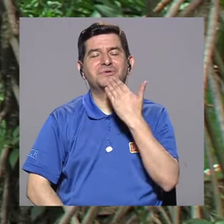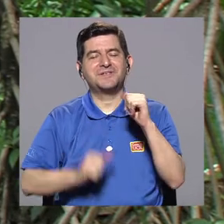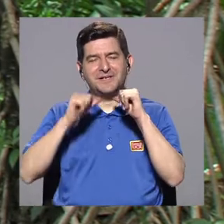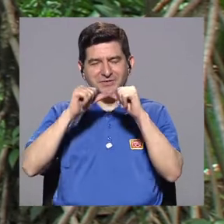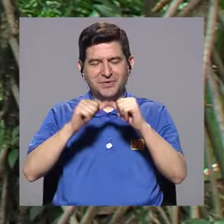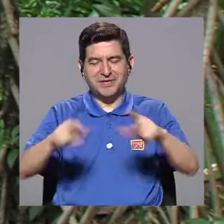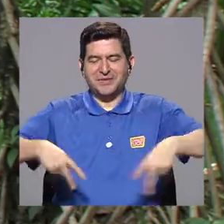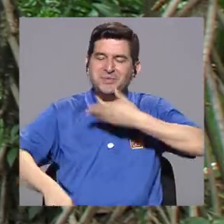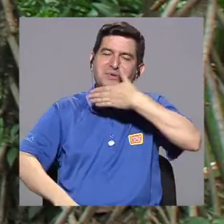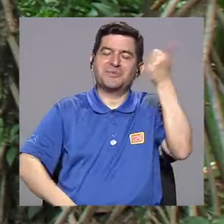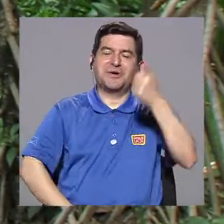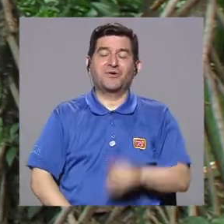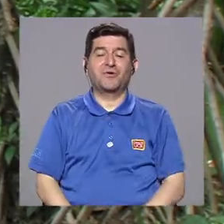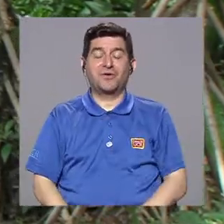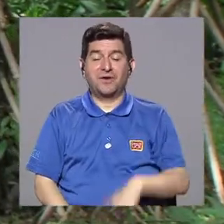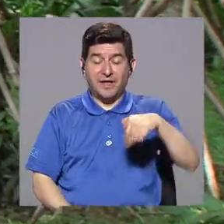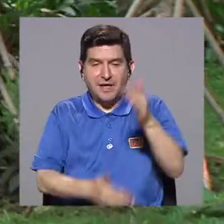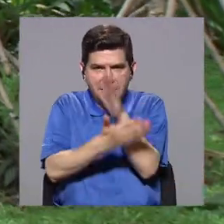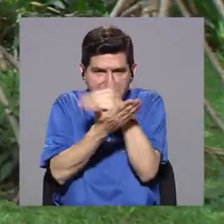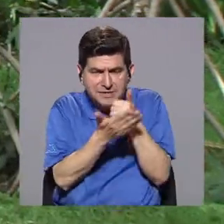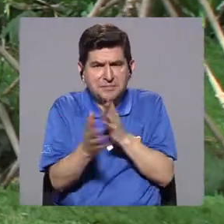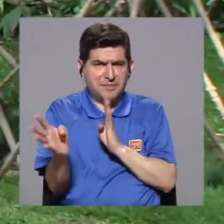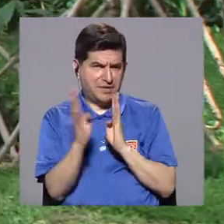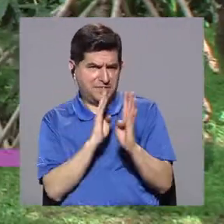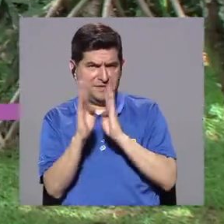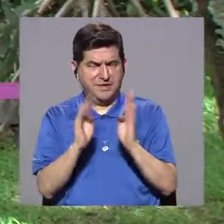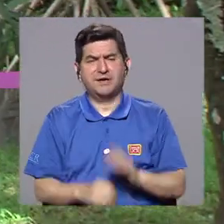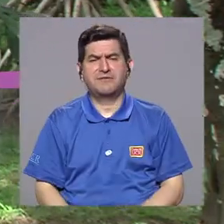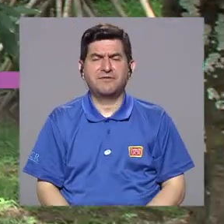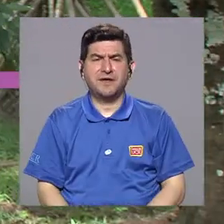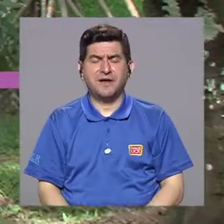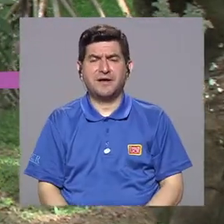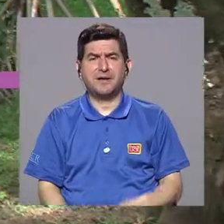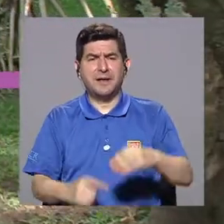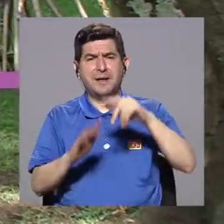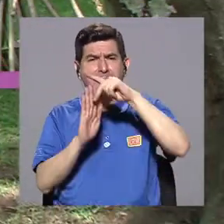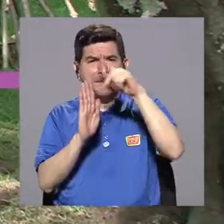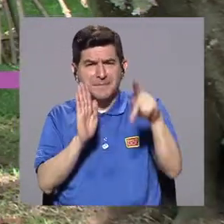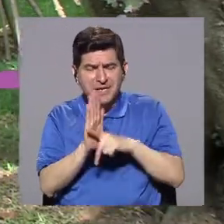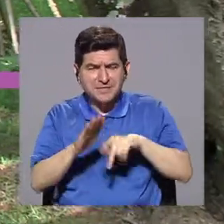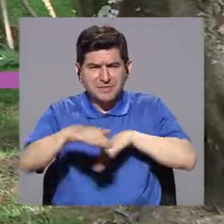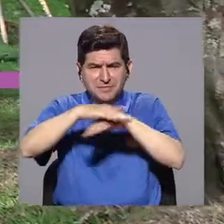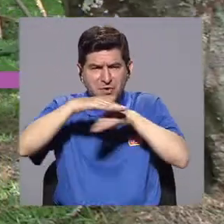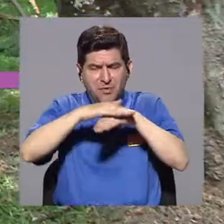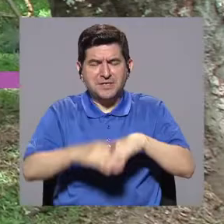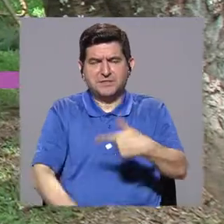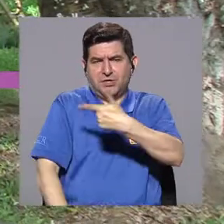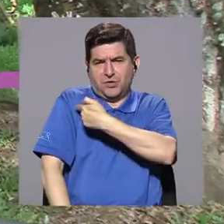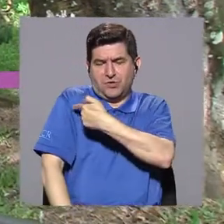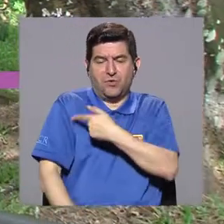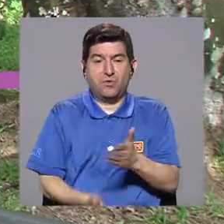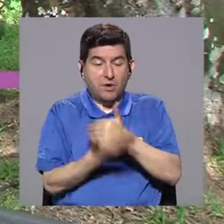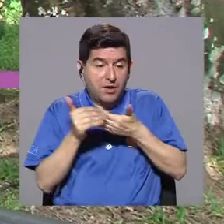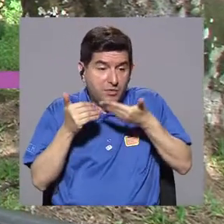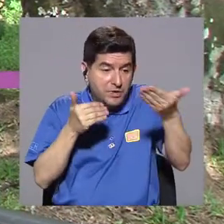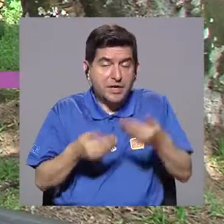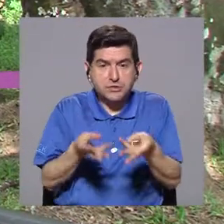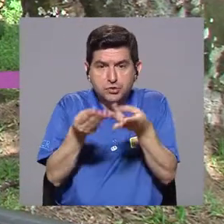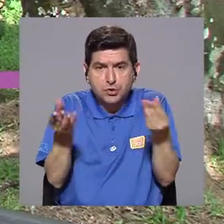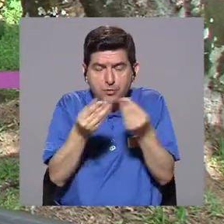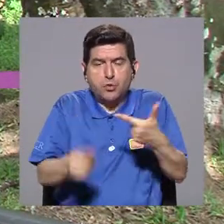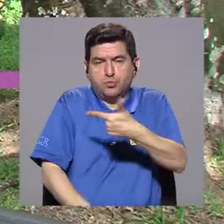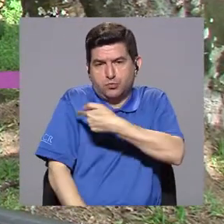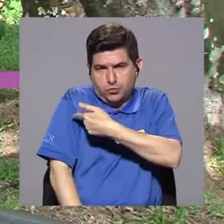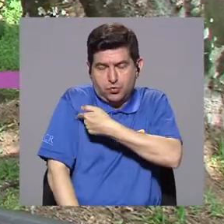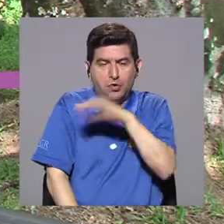Gracias por continuar con Vivir Mejor. En este segmento conversaremos acerca del principio fundamental de la vacunación, algunos aspectos de la